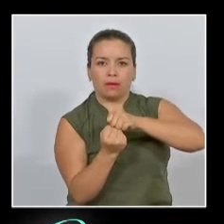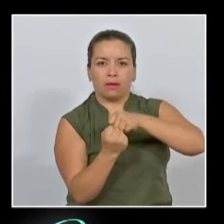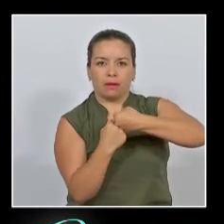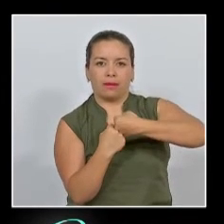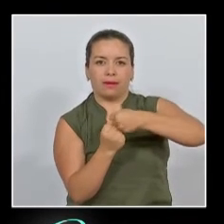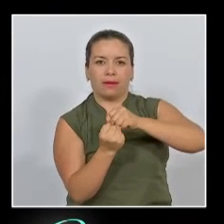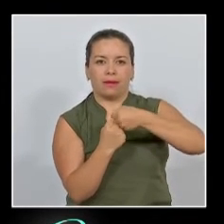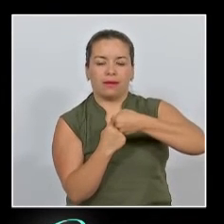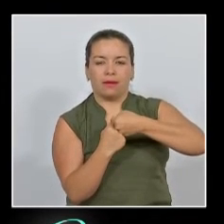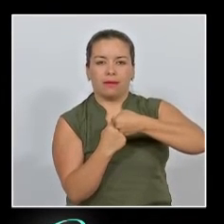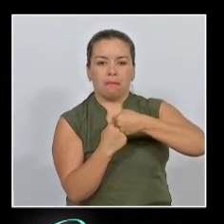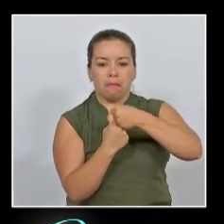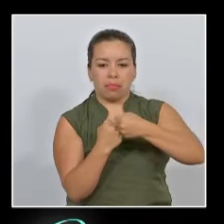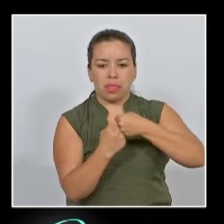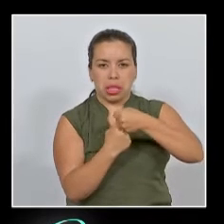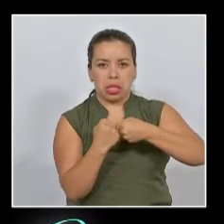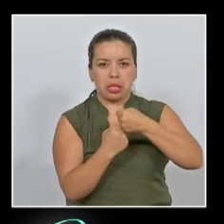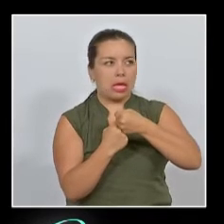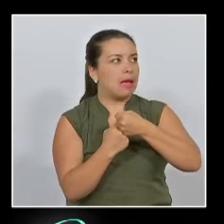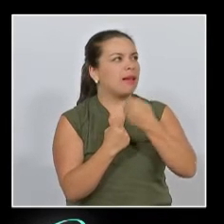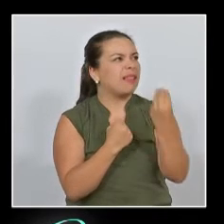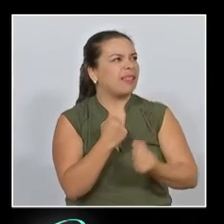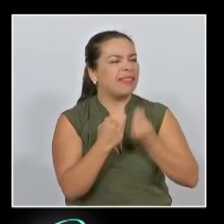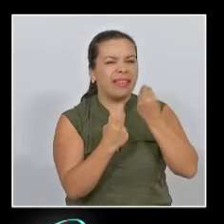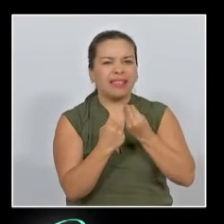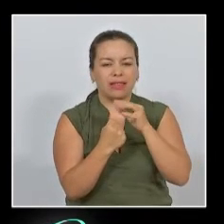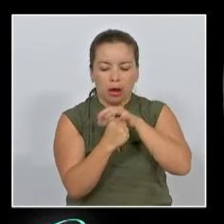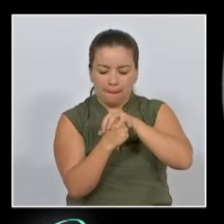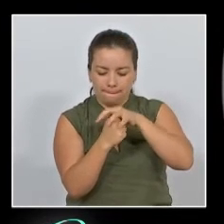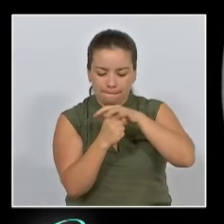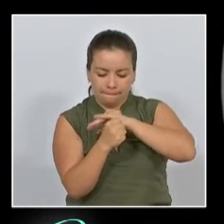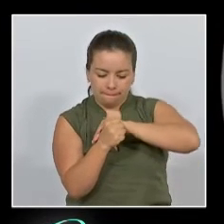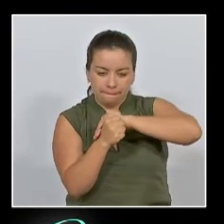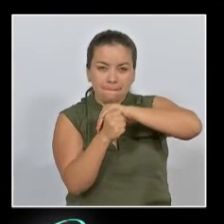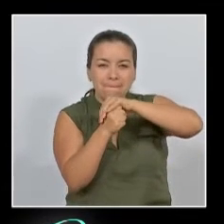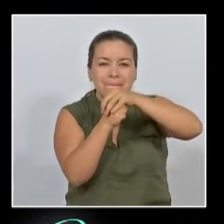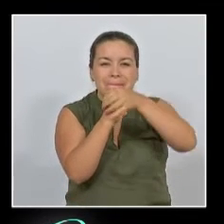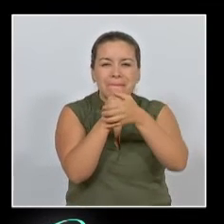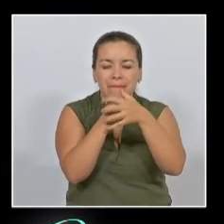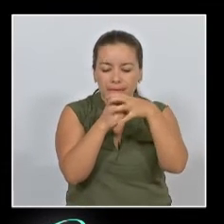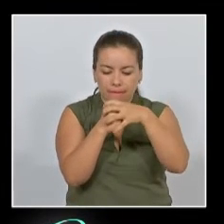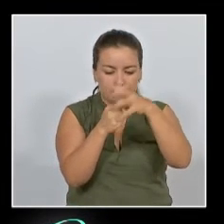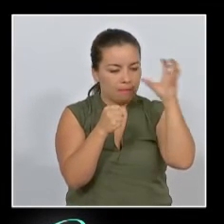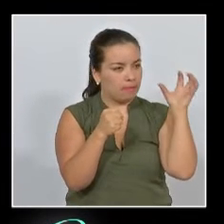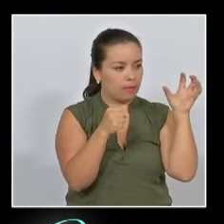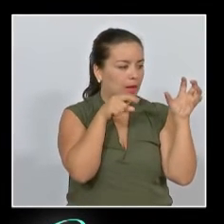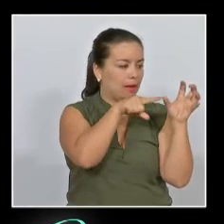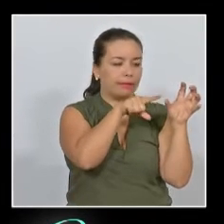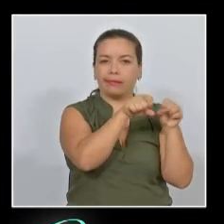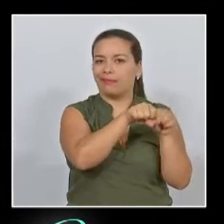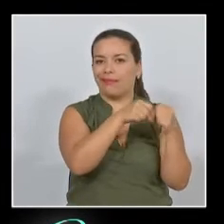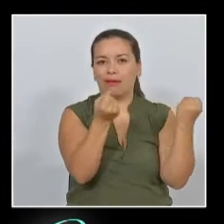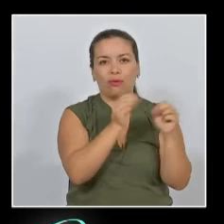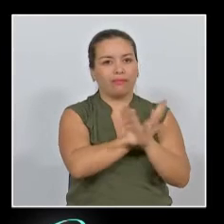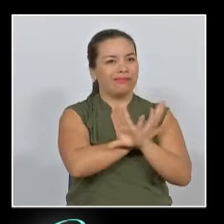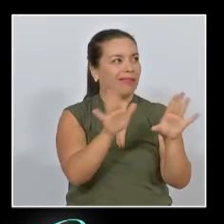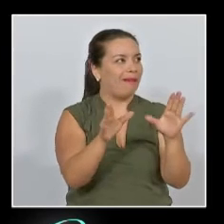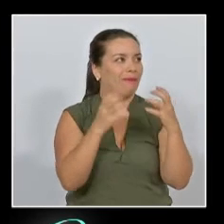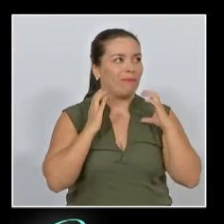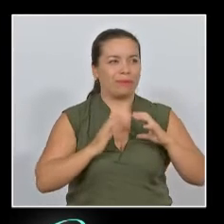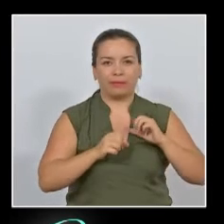ahora. Hubo que reemplazar el acetábulo, que es esta coquita, porque ya se dañó allá esa coquita que tenía el